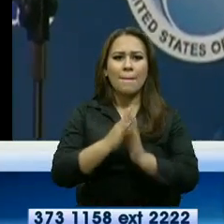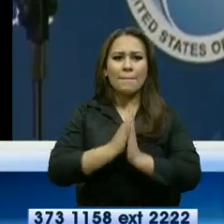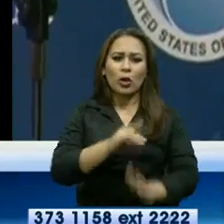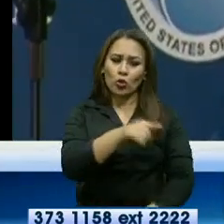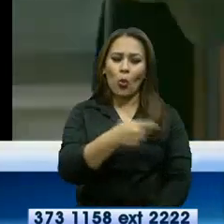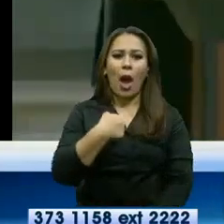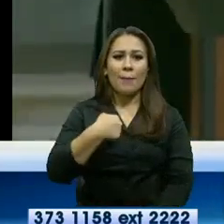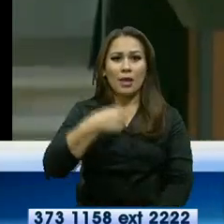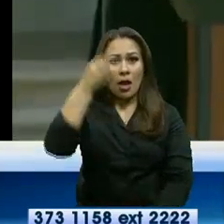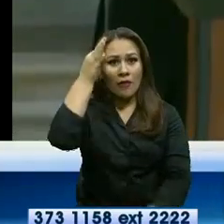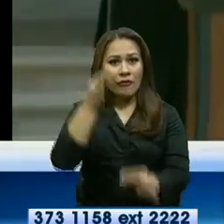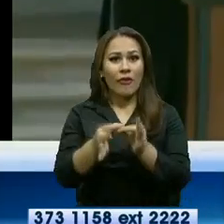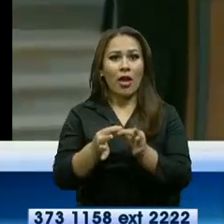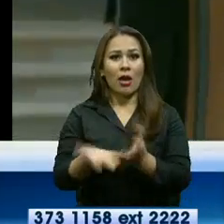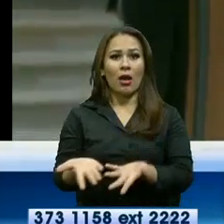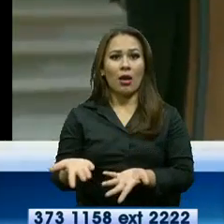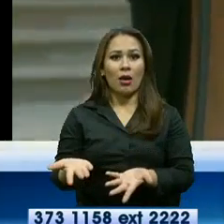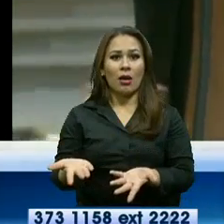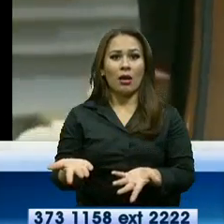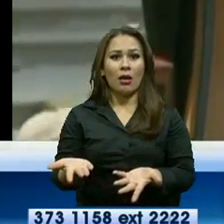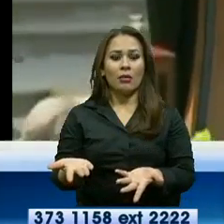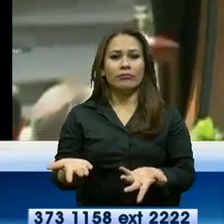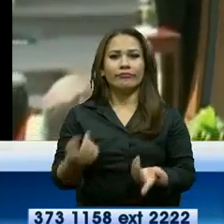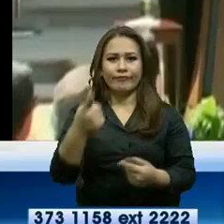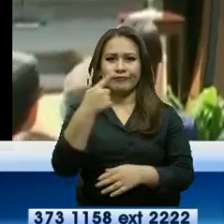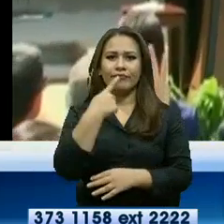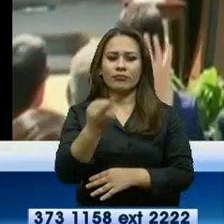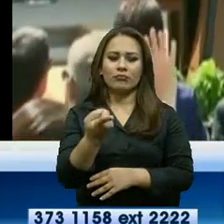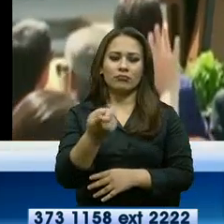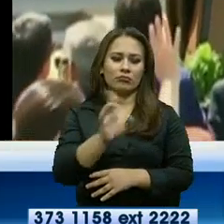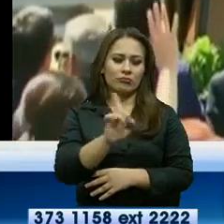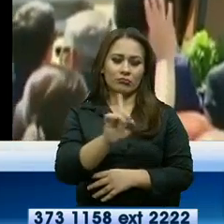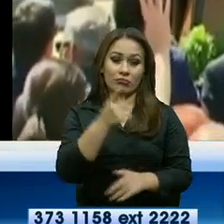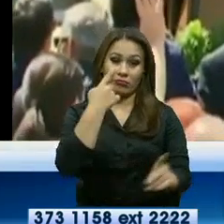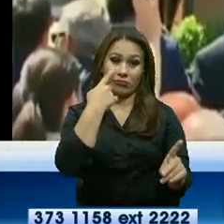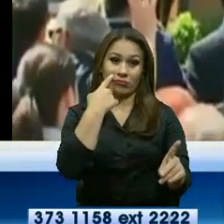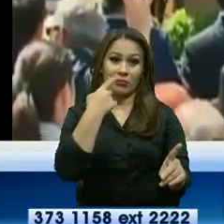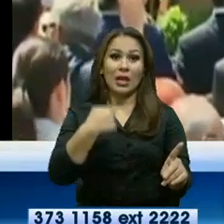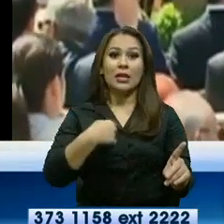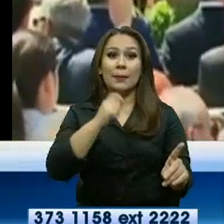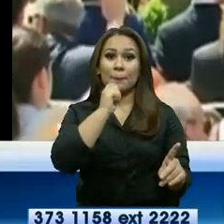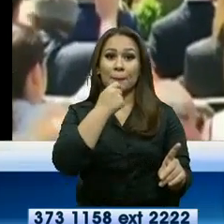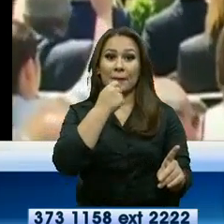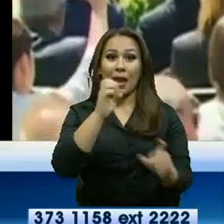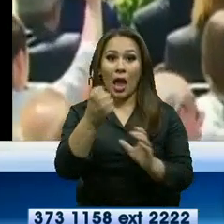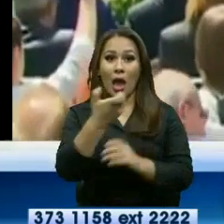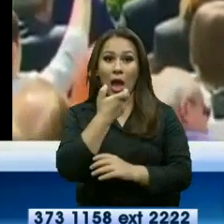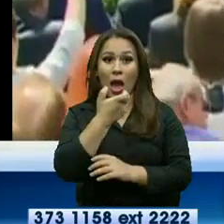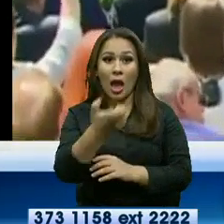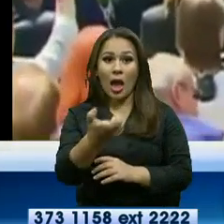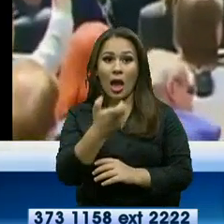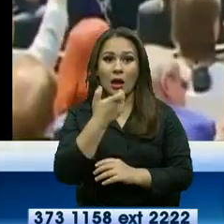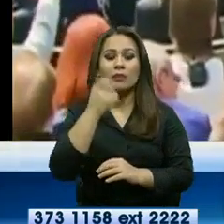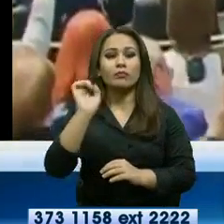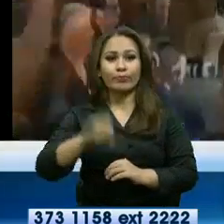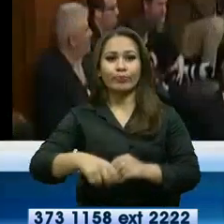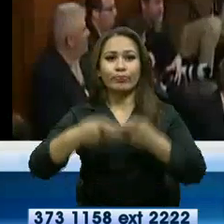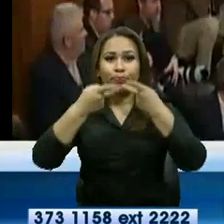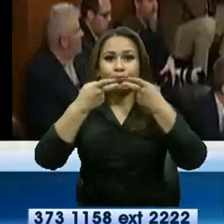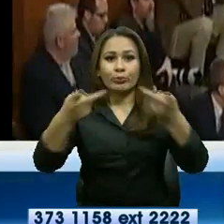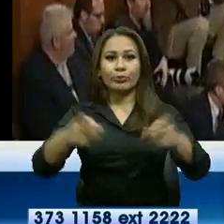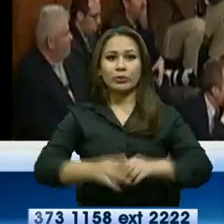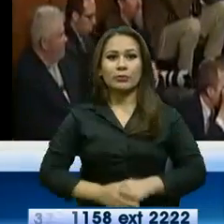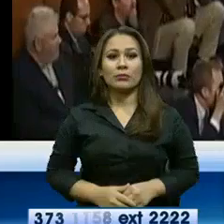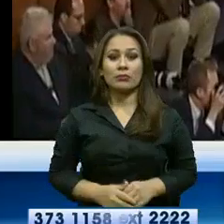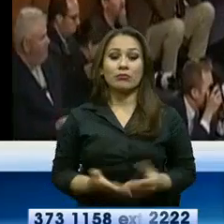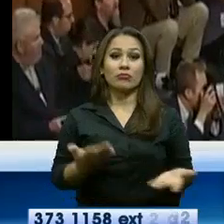lealtad. Trump una vez más sugirió que podría haber grabaciones de las conversaciones y dijo que muy pronto lo sabríamos. De haberlas,